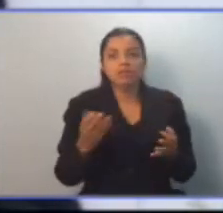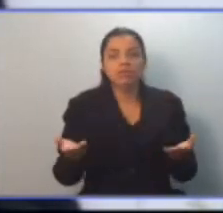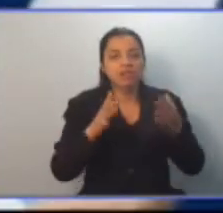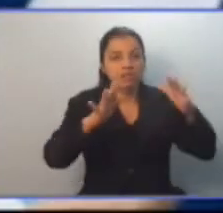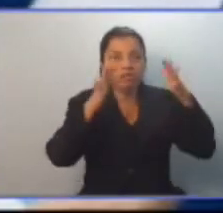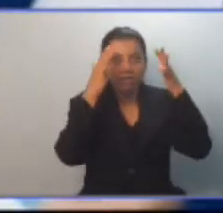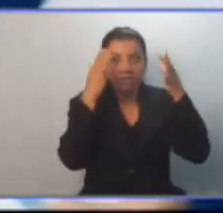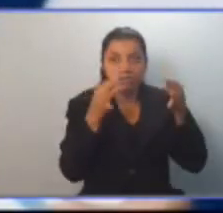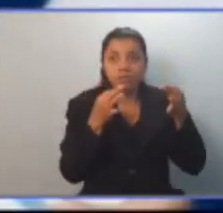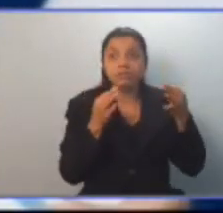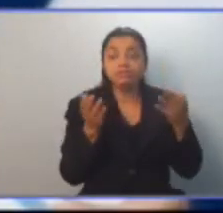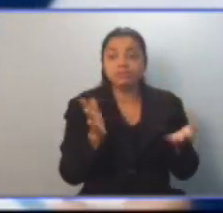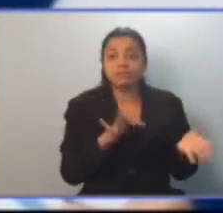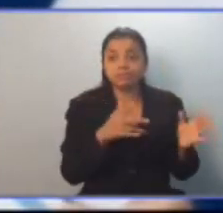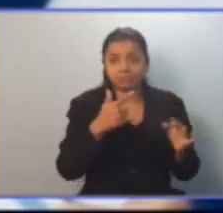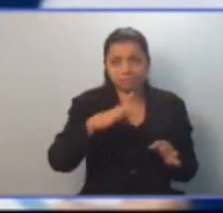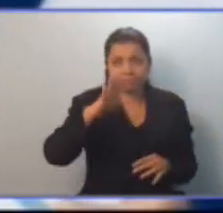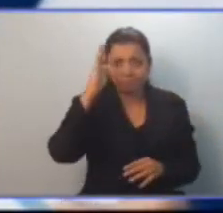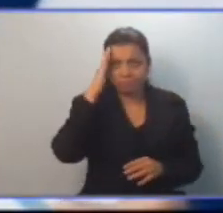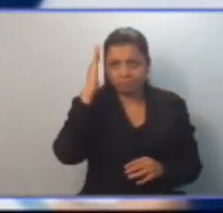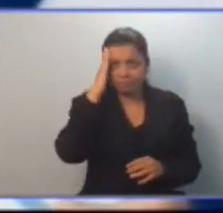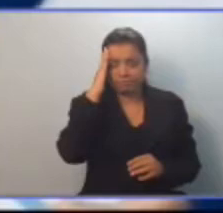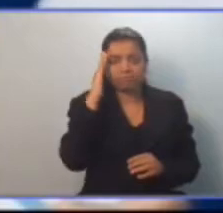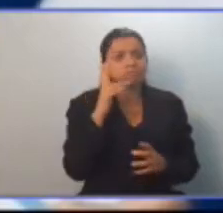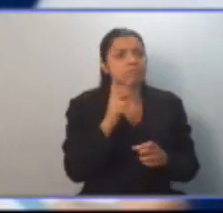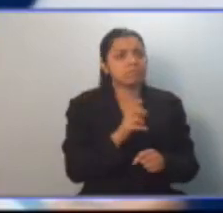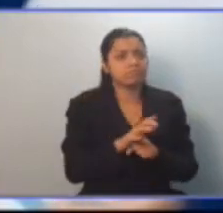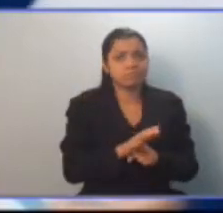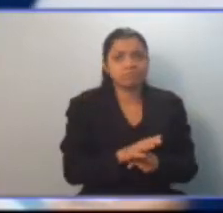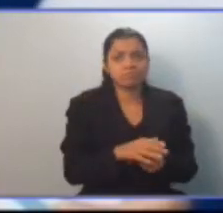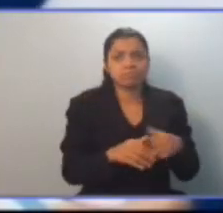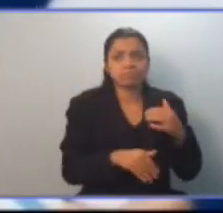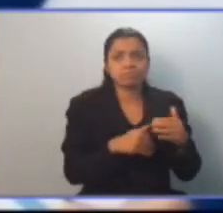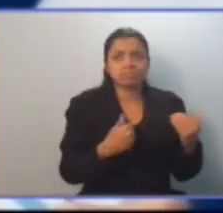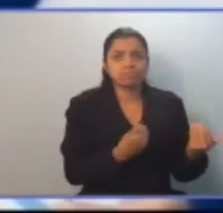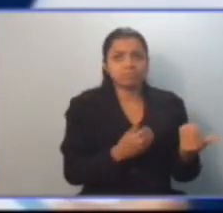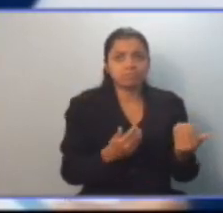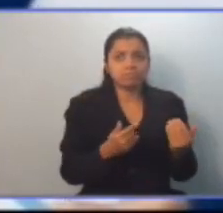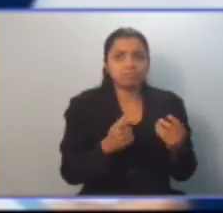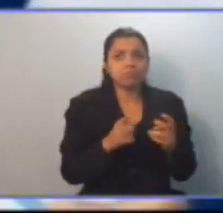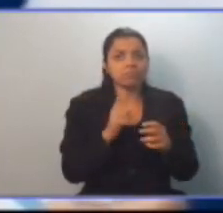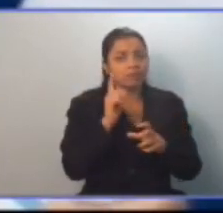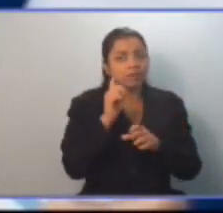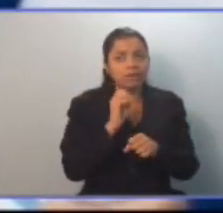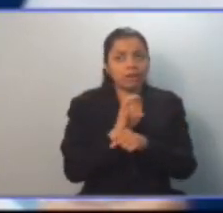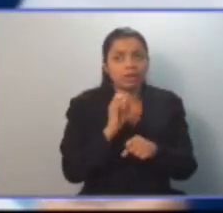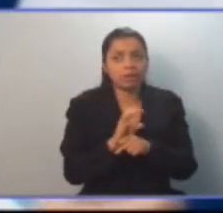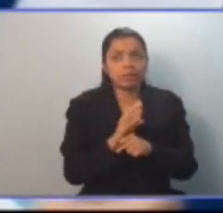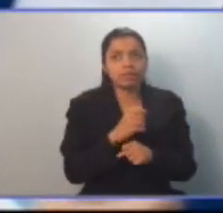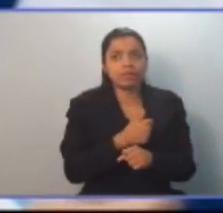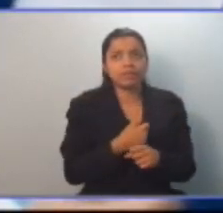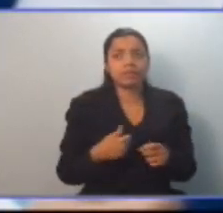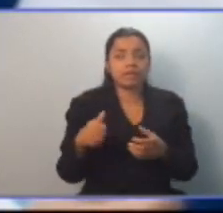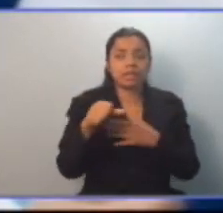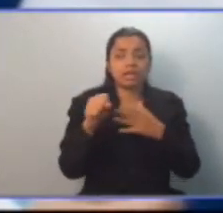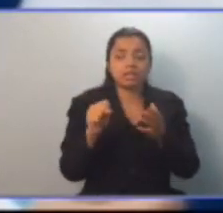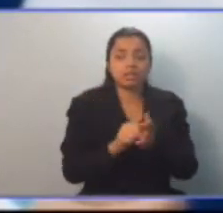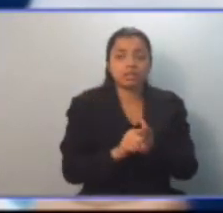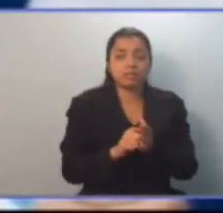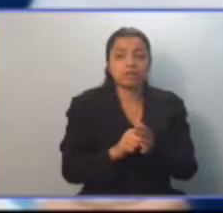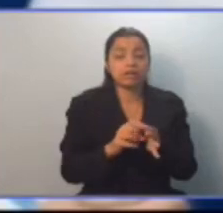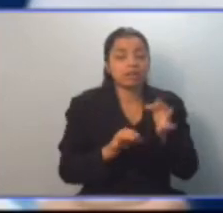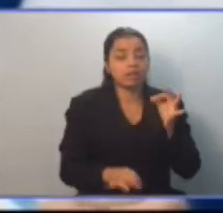sentencia, que ya sabrán ustedes la carga laboral que tiene y hay un recomendable de parte de la Asamblea de la creación de más